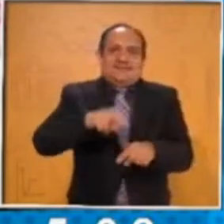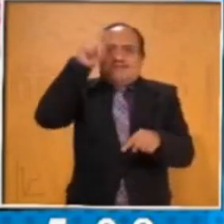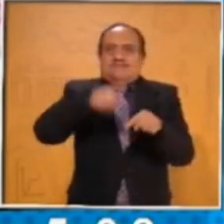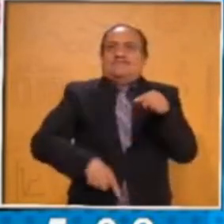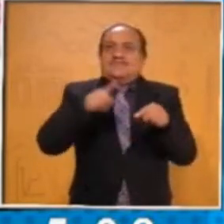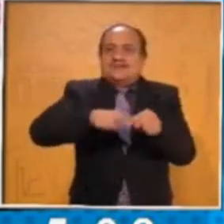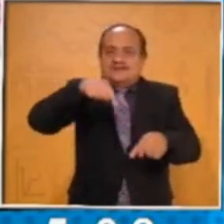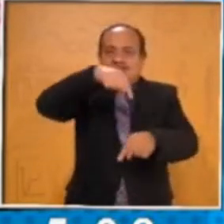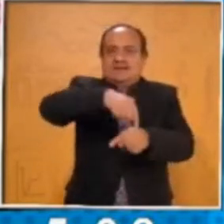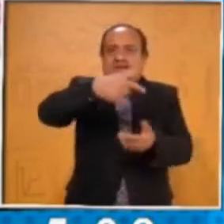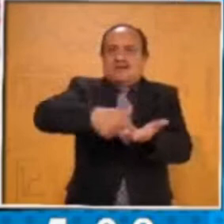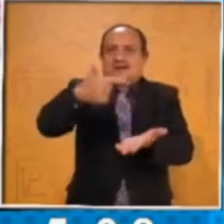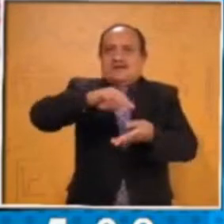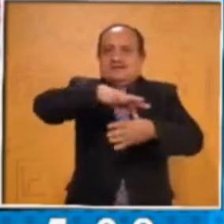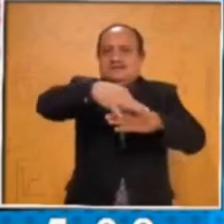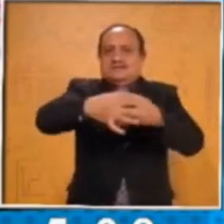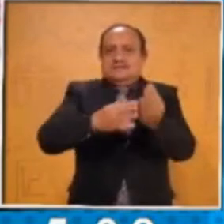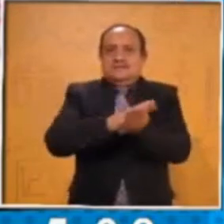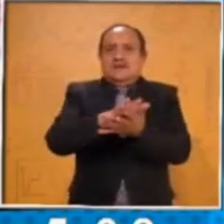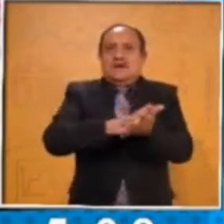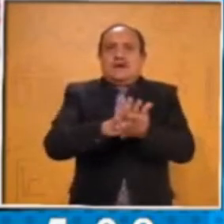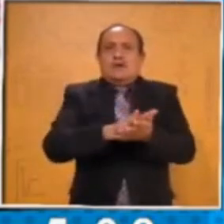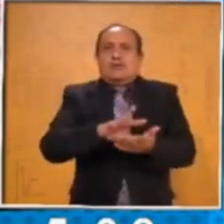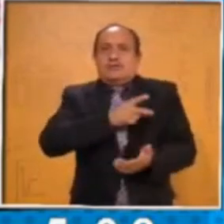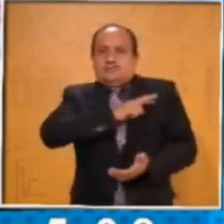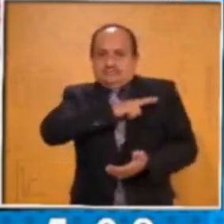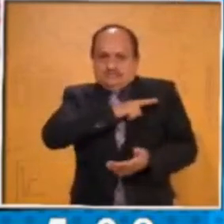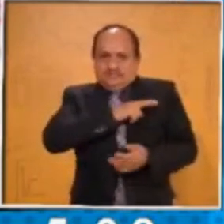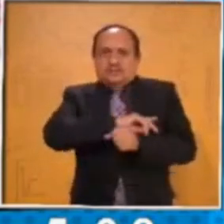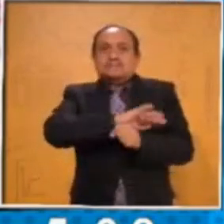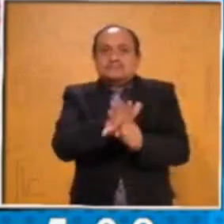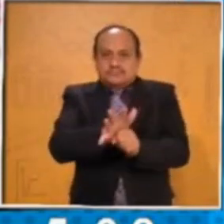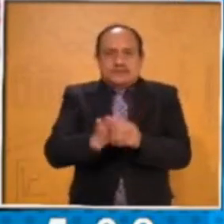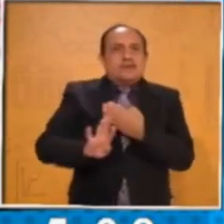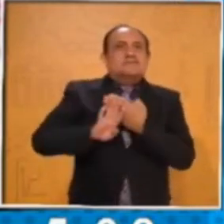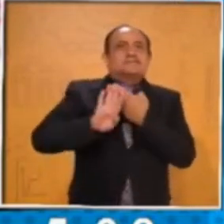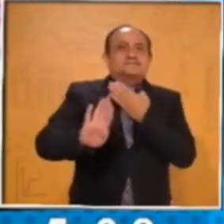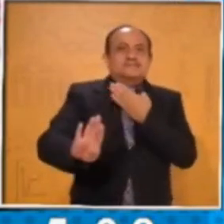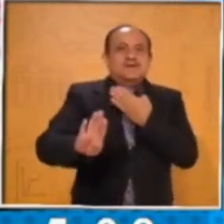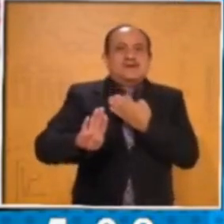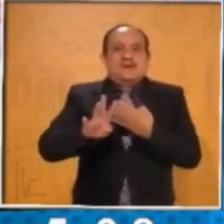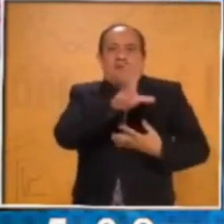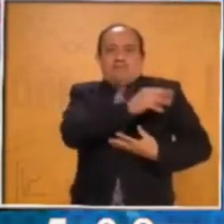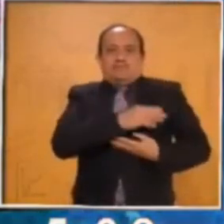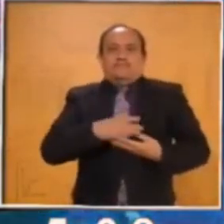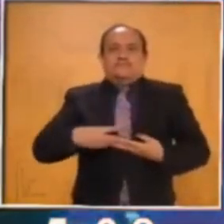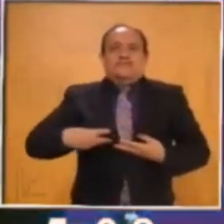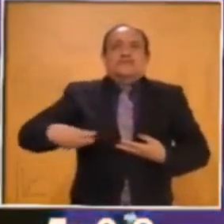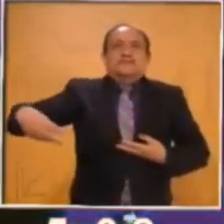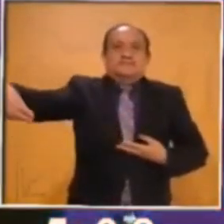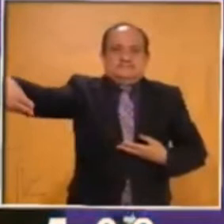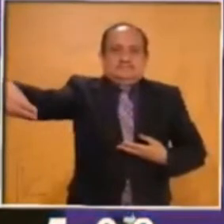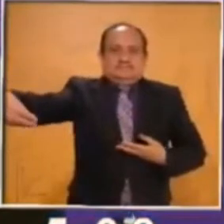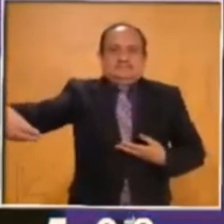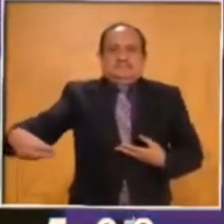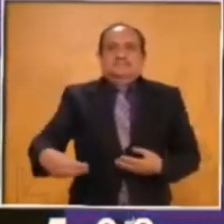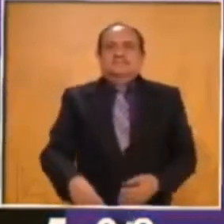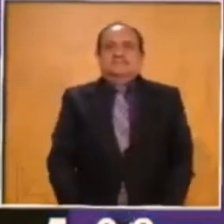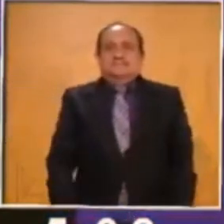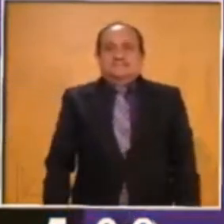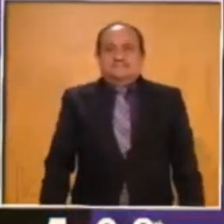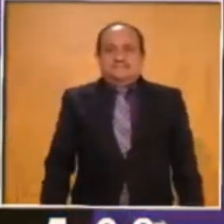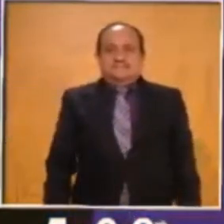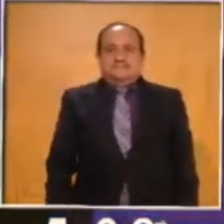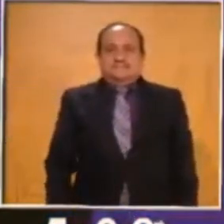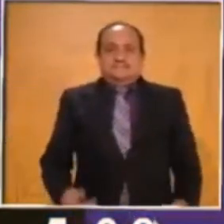capa de grasa que tiene el COVID-19 para evitar que siga proliferando y contagiando a todas las